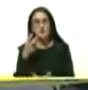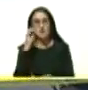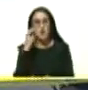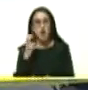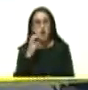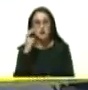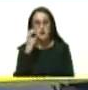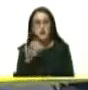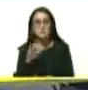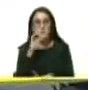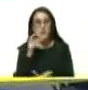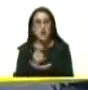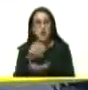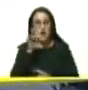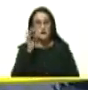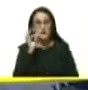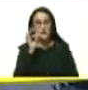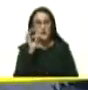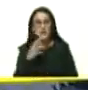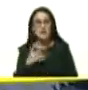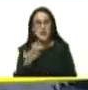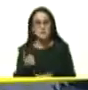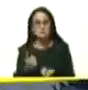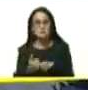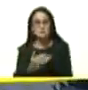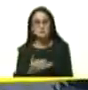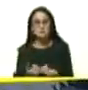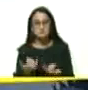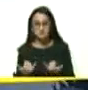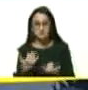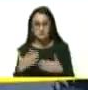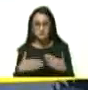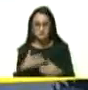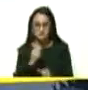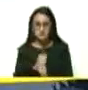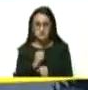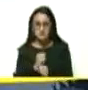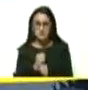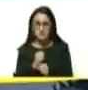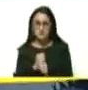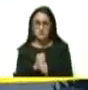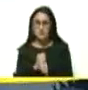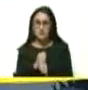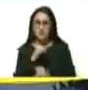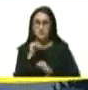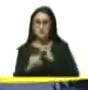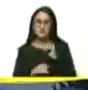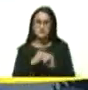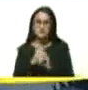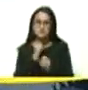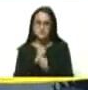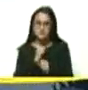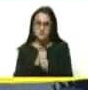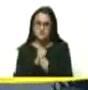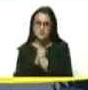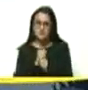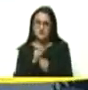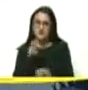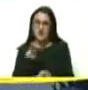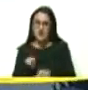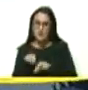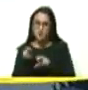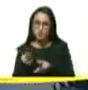esos países con nuestra fruta y nuestro café, y en eso estamos, trabajando la internacionalización, trabajando la agricultura